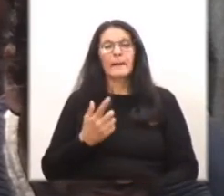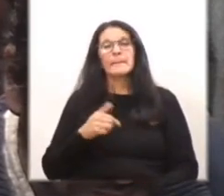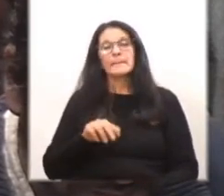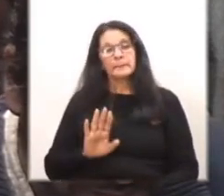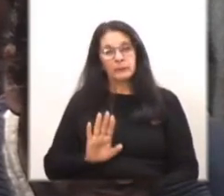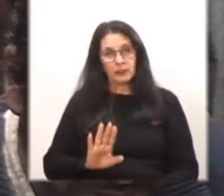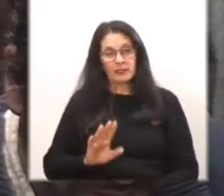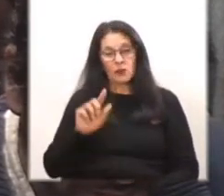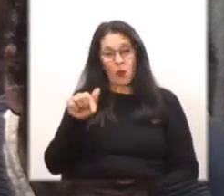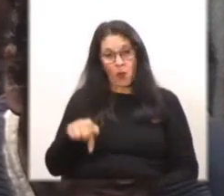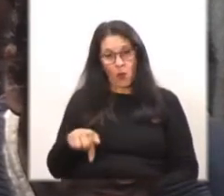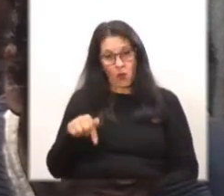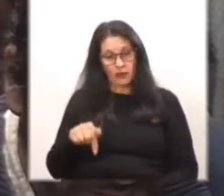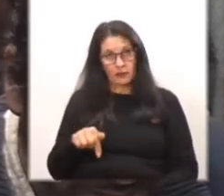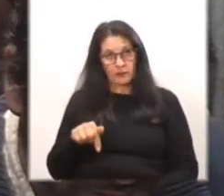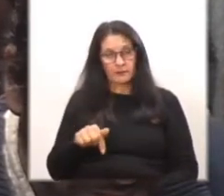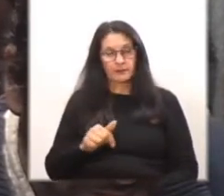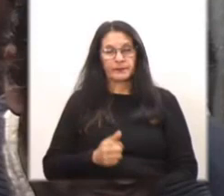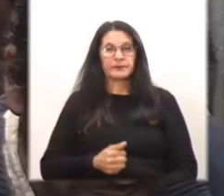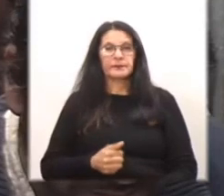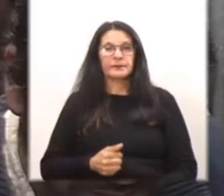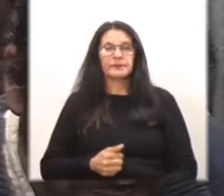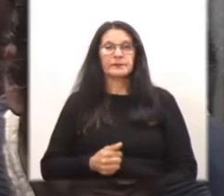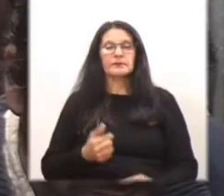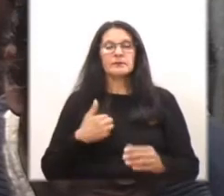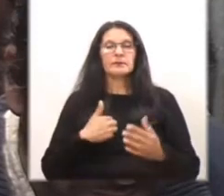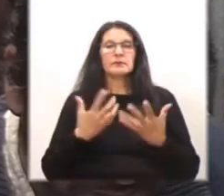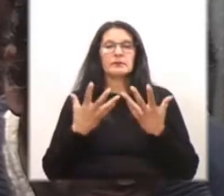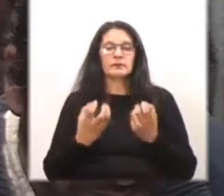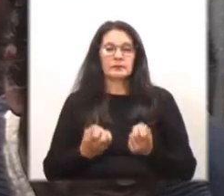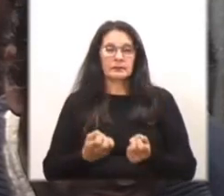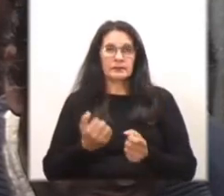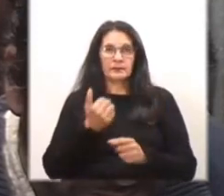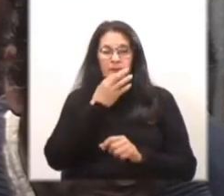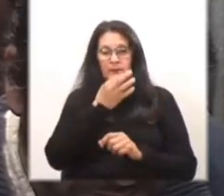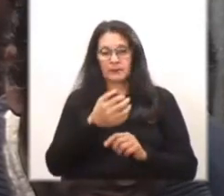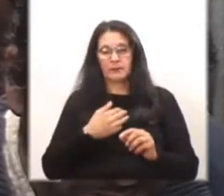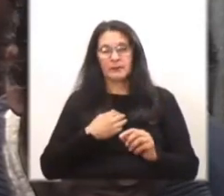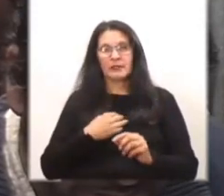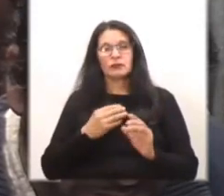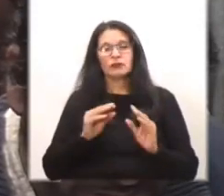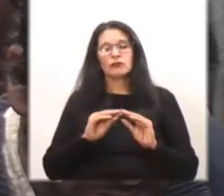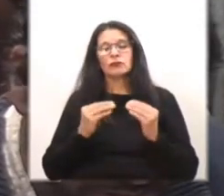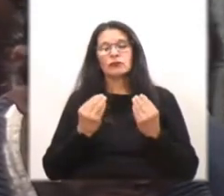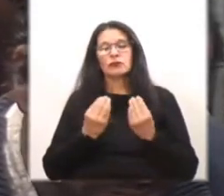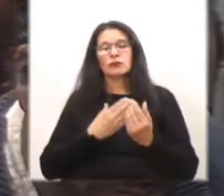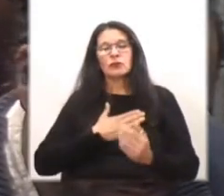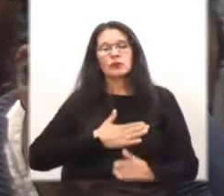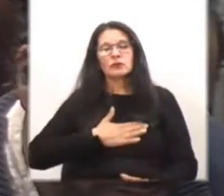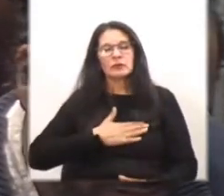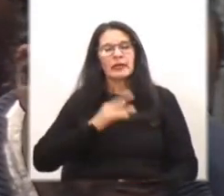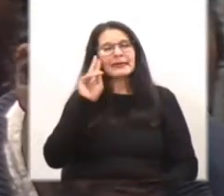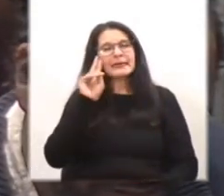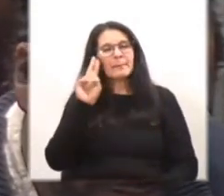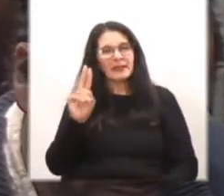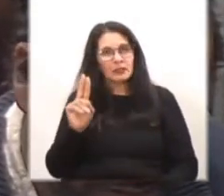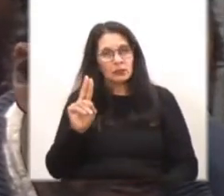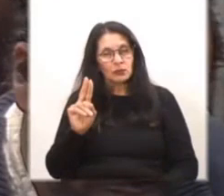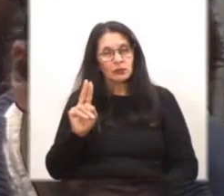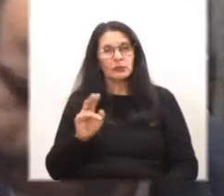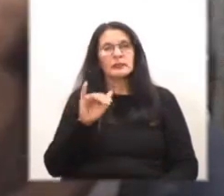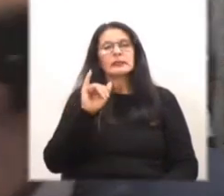eso hoy desde aquí quiero hacer llegar mi total y absoluto respeto